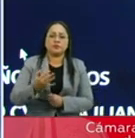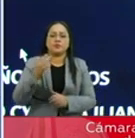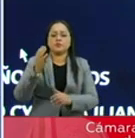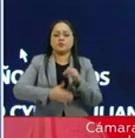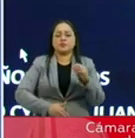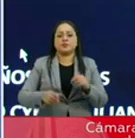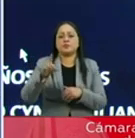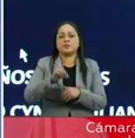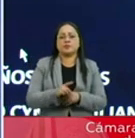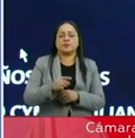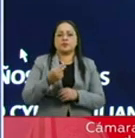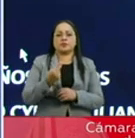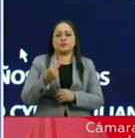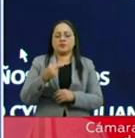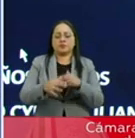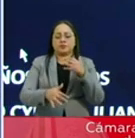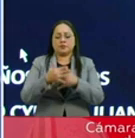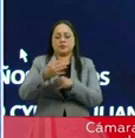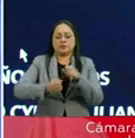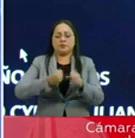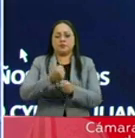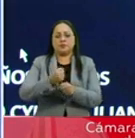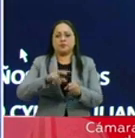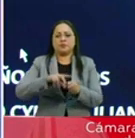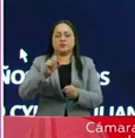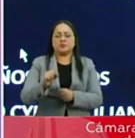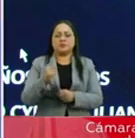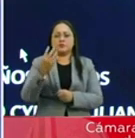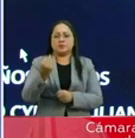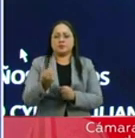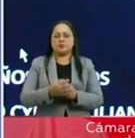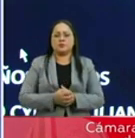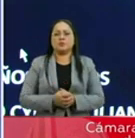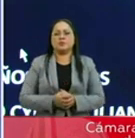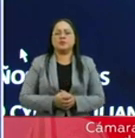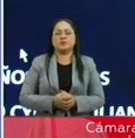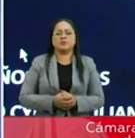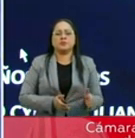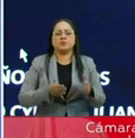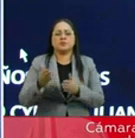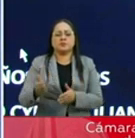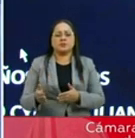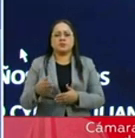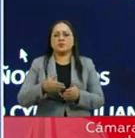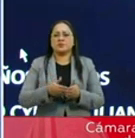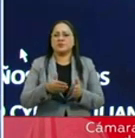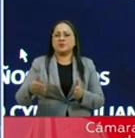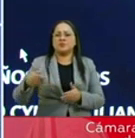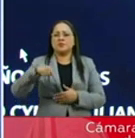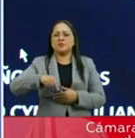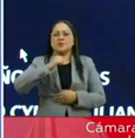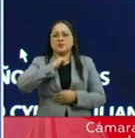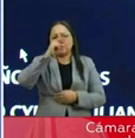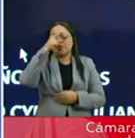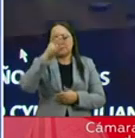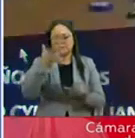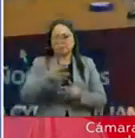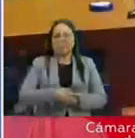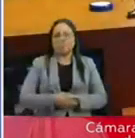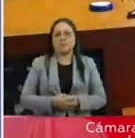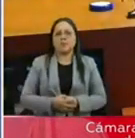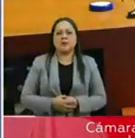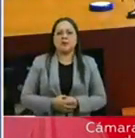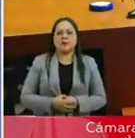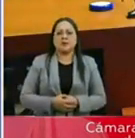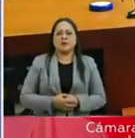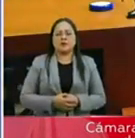Quién tiene la fuerza para sacarla del último lugar y llevarla a la contienda en esta terna y además